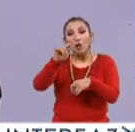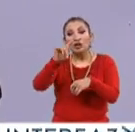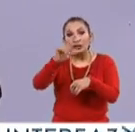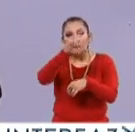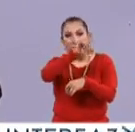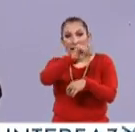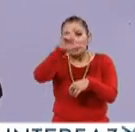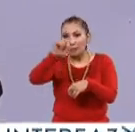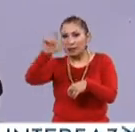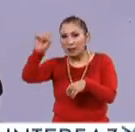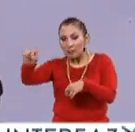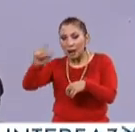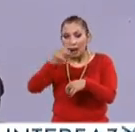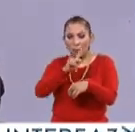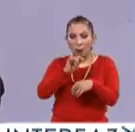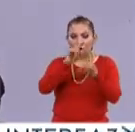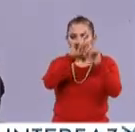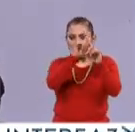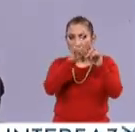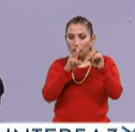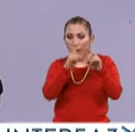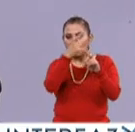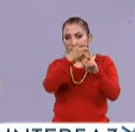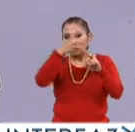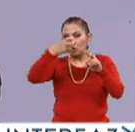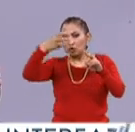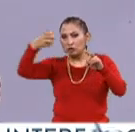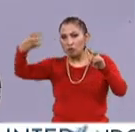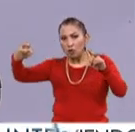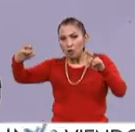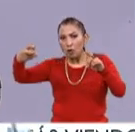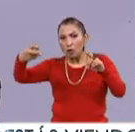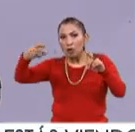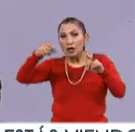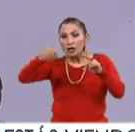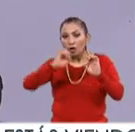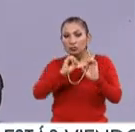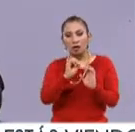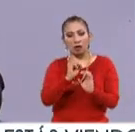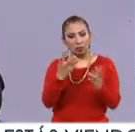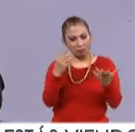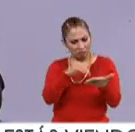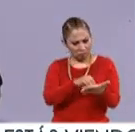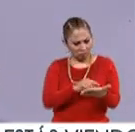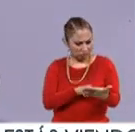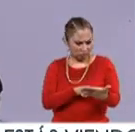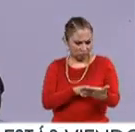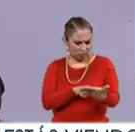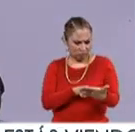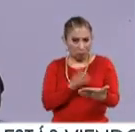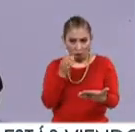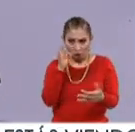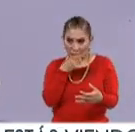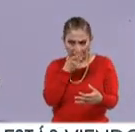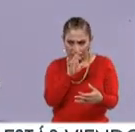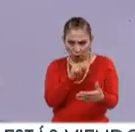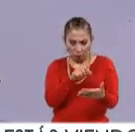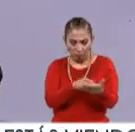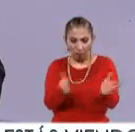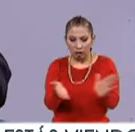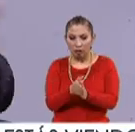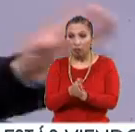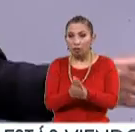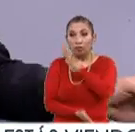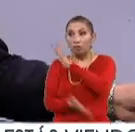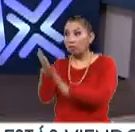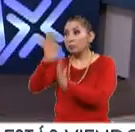20, posicional y aparentemente con el cero, sin que lo mencione específicamente. Cerré el libro y